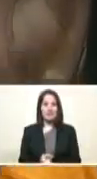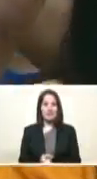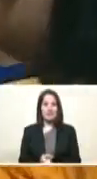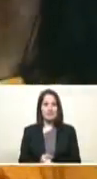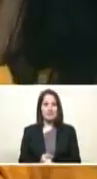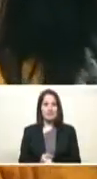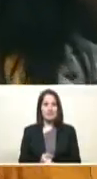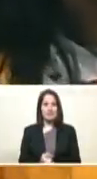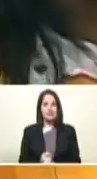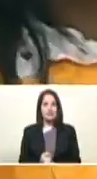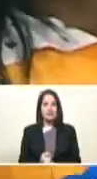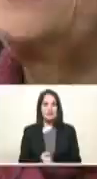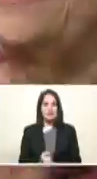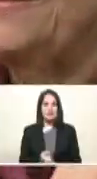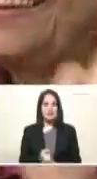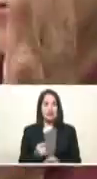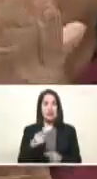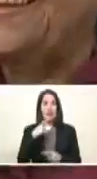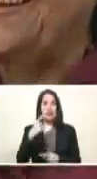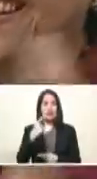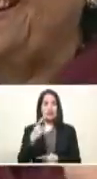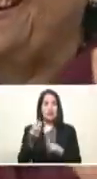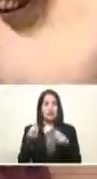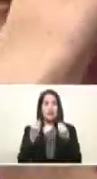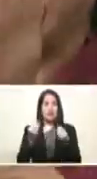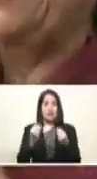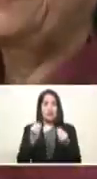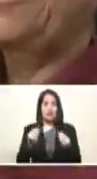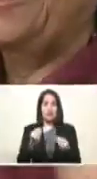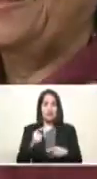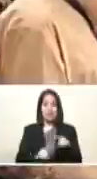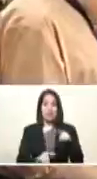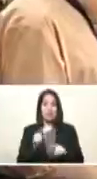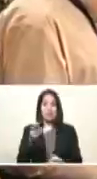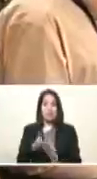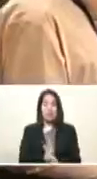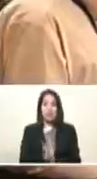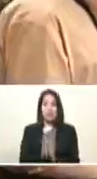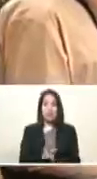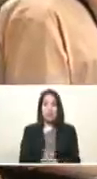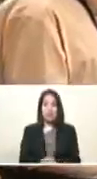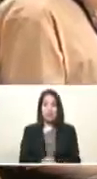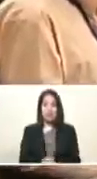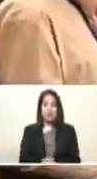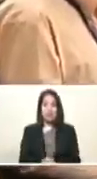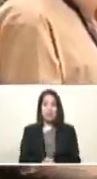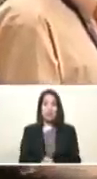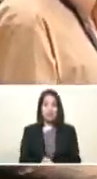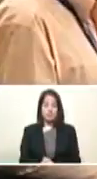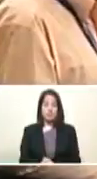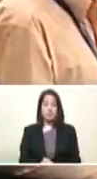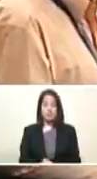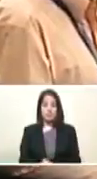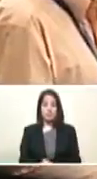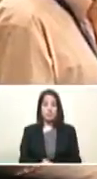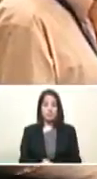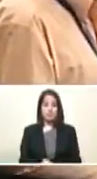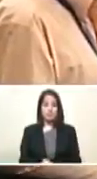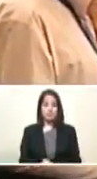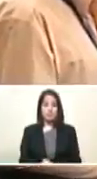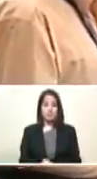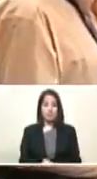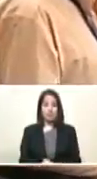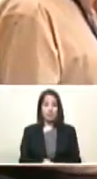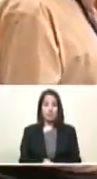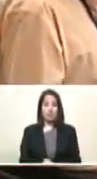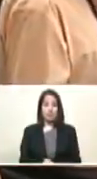De bonos. De bonos. De bonos. De bonos. De bonos. De bonos. De bono independencia, digo yo.